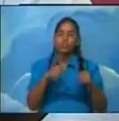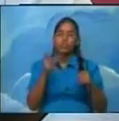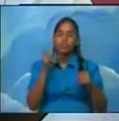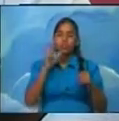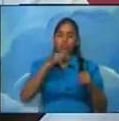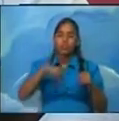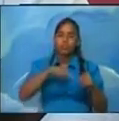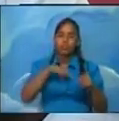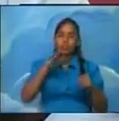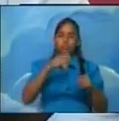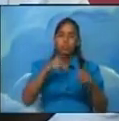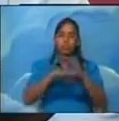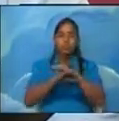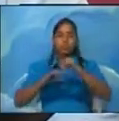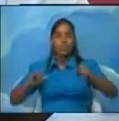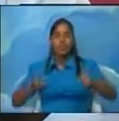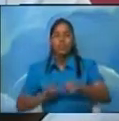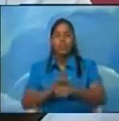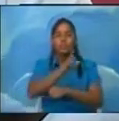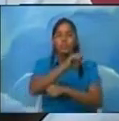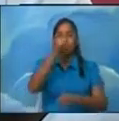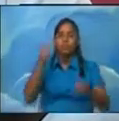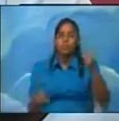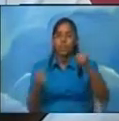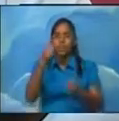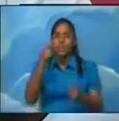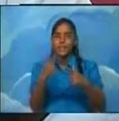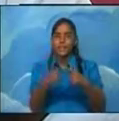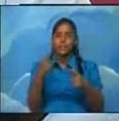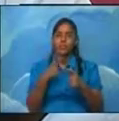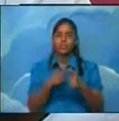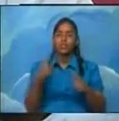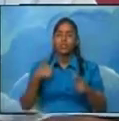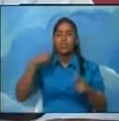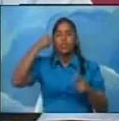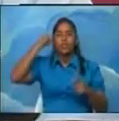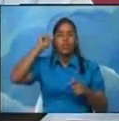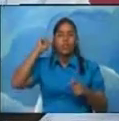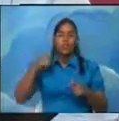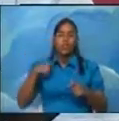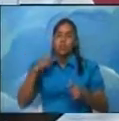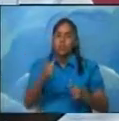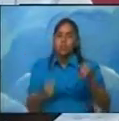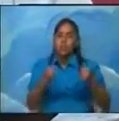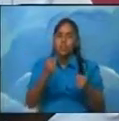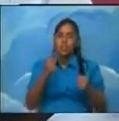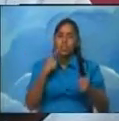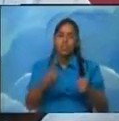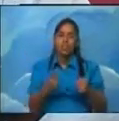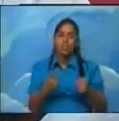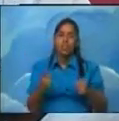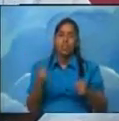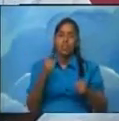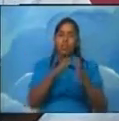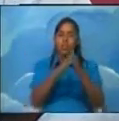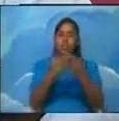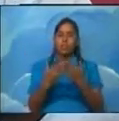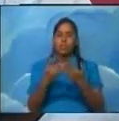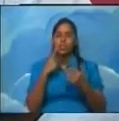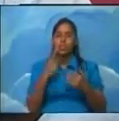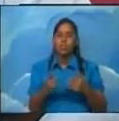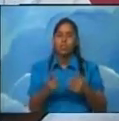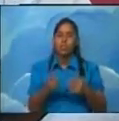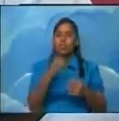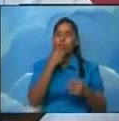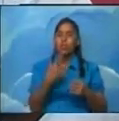andamos, íbamos de viaje en el carrito, y entonces yo recuerdo que yo iba manejando y Juanita llegaba y pelaba por la Biblia, y decía,